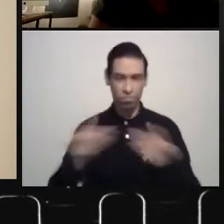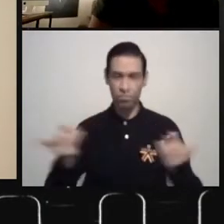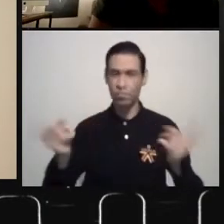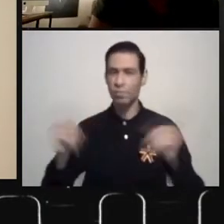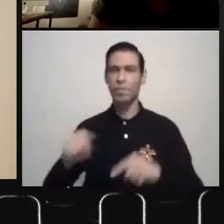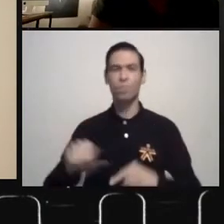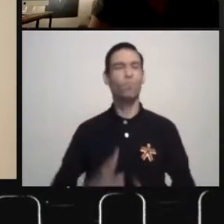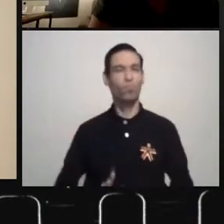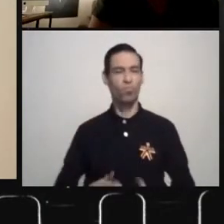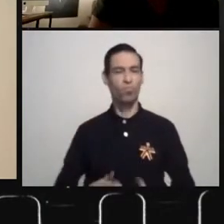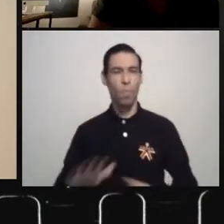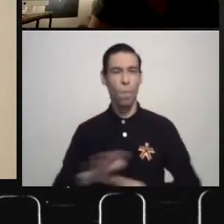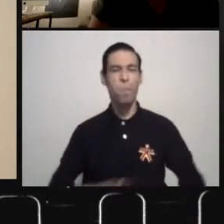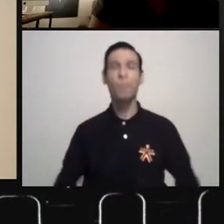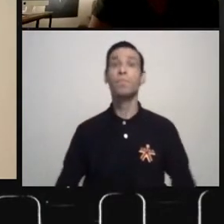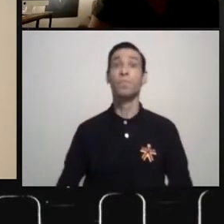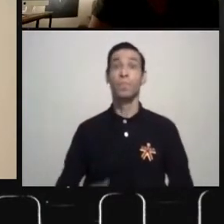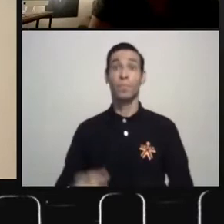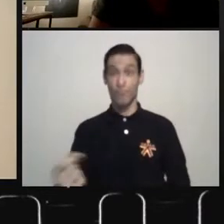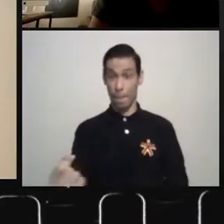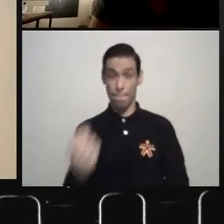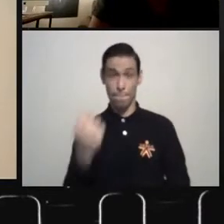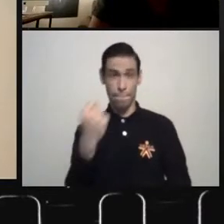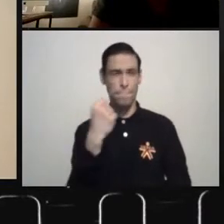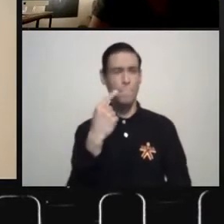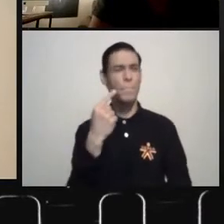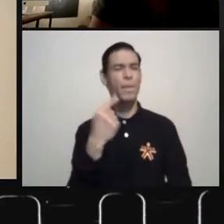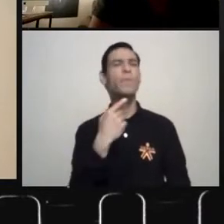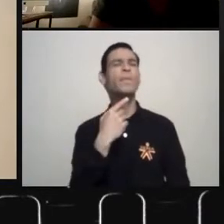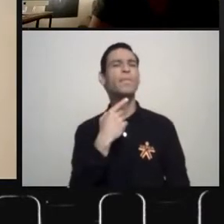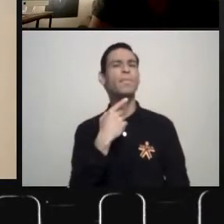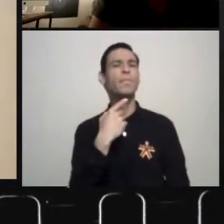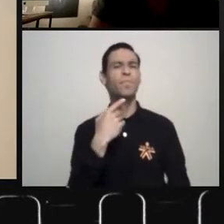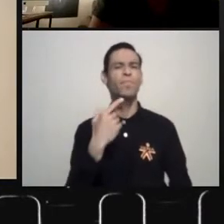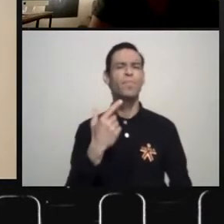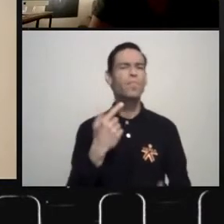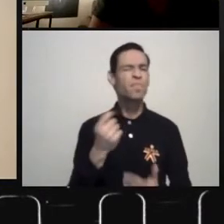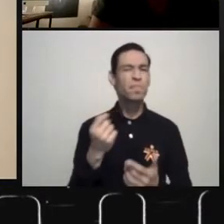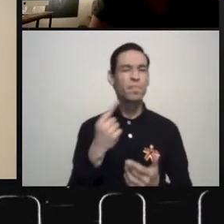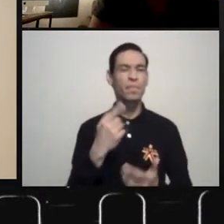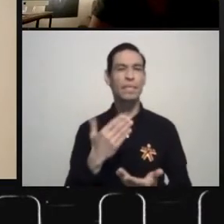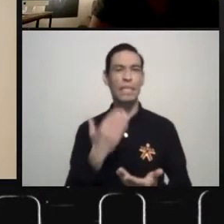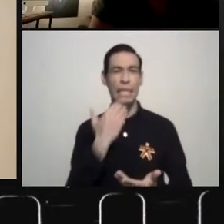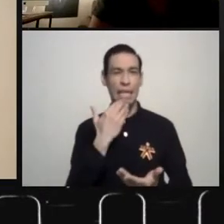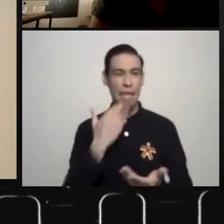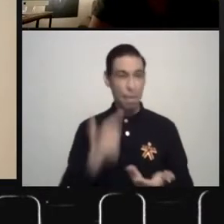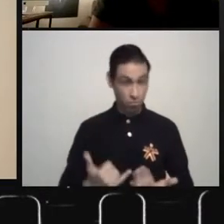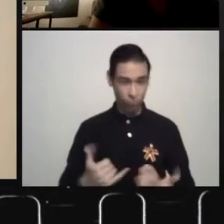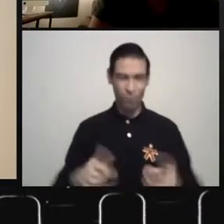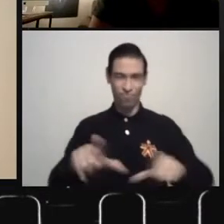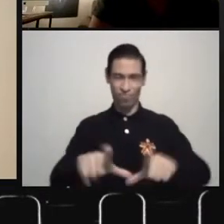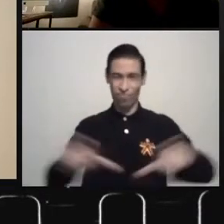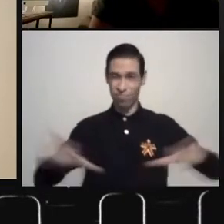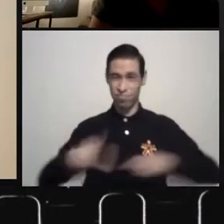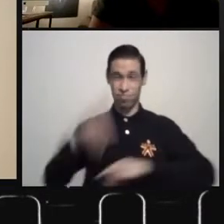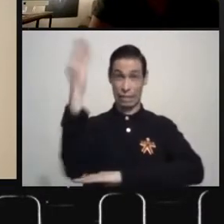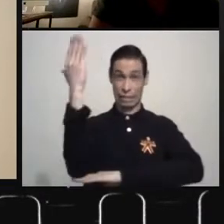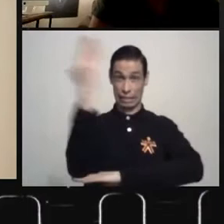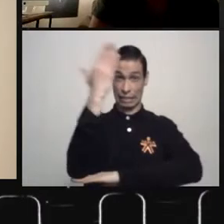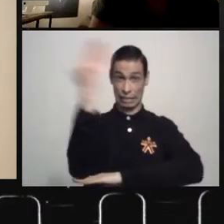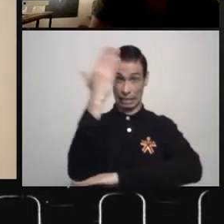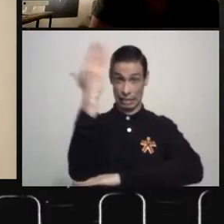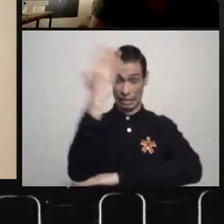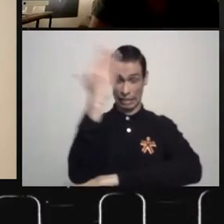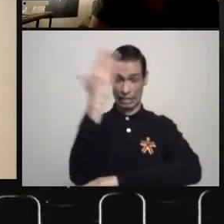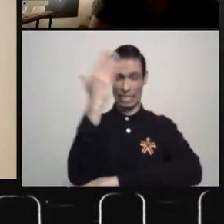que forman. Entonces aquí nos hace una pregunta Cris Mosquera sobre lo siguiente: en tiempos de salas restringidas y sabiendo que antes de la pandemia ya era